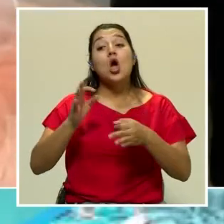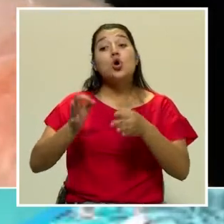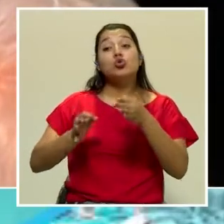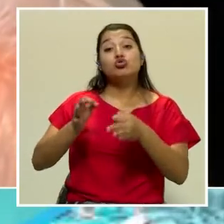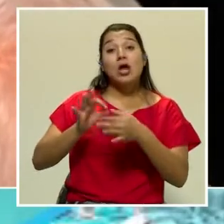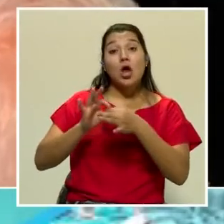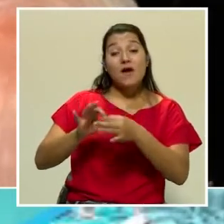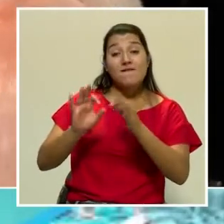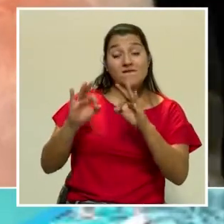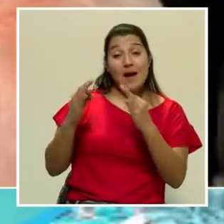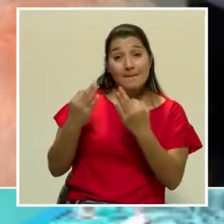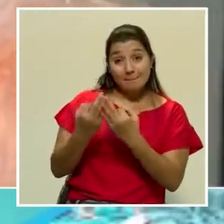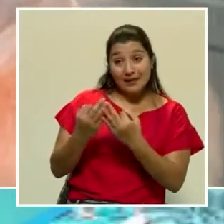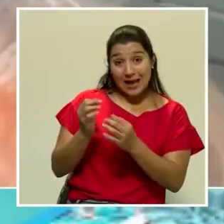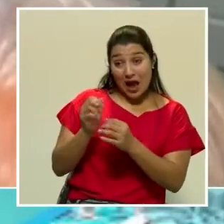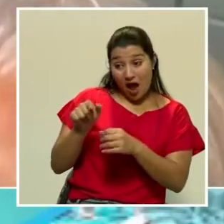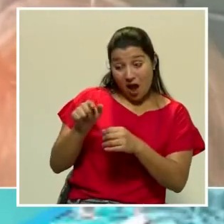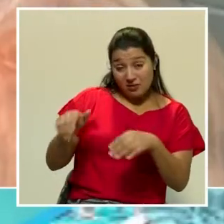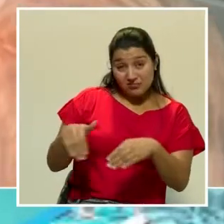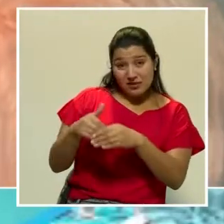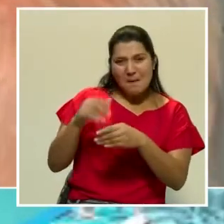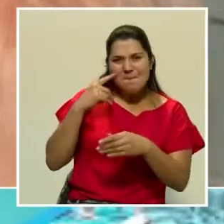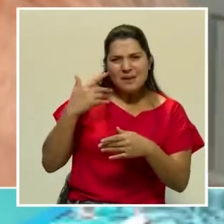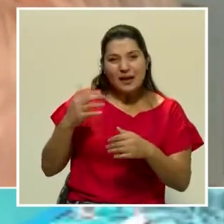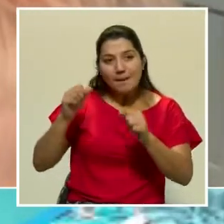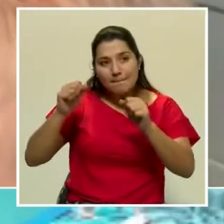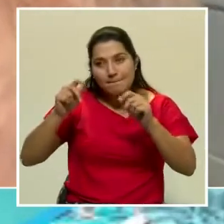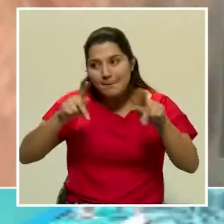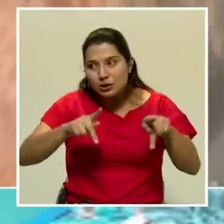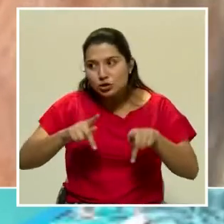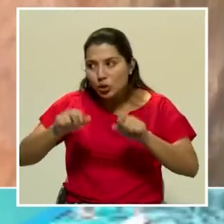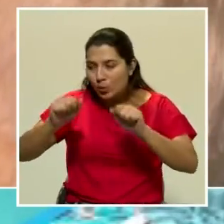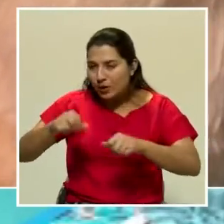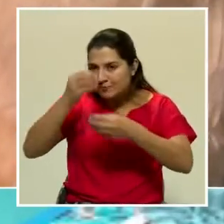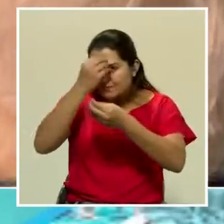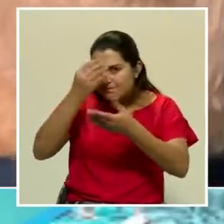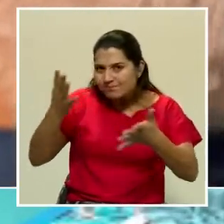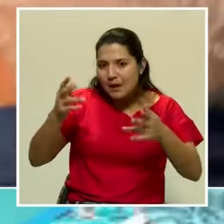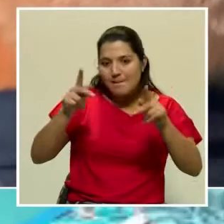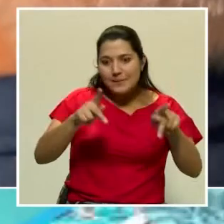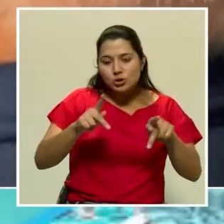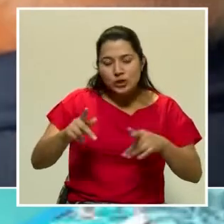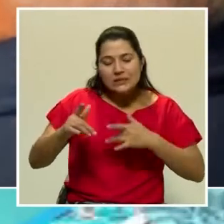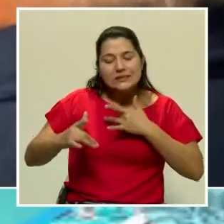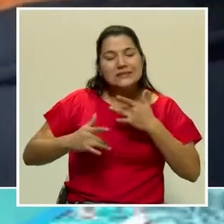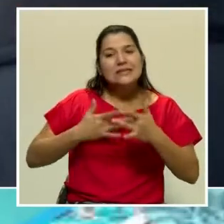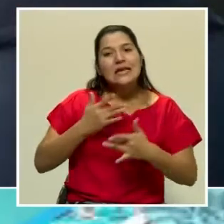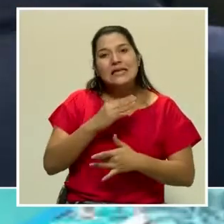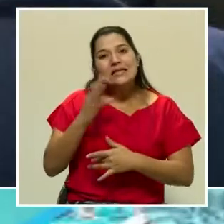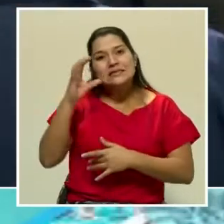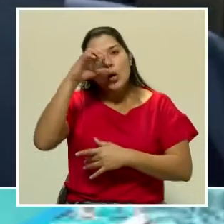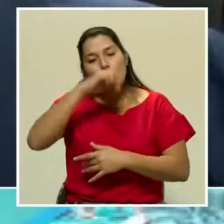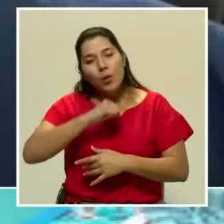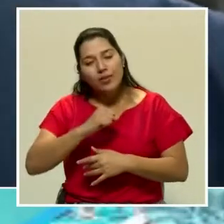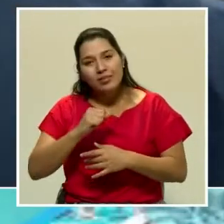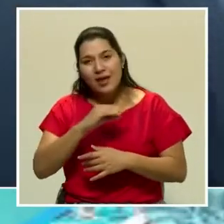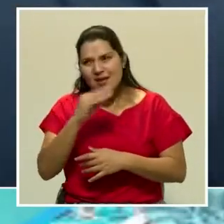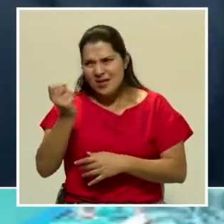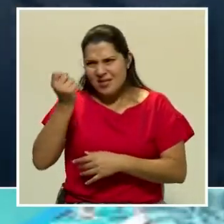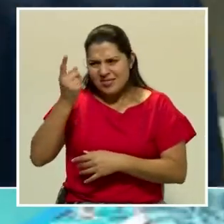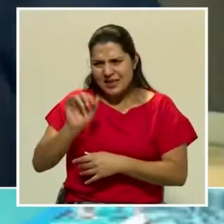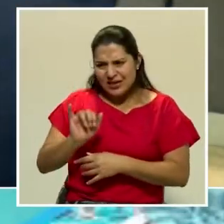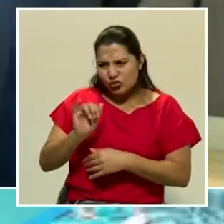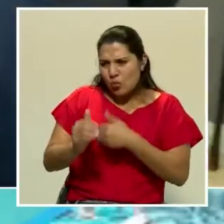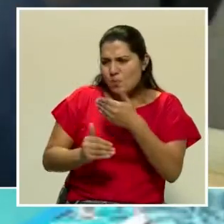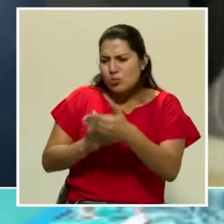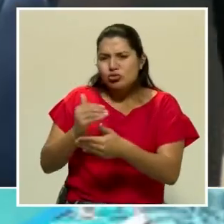abrir como que la gente se entere, que la gente sienta que es una cuestión que es jurídica, que